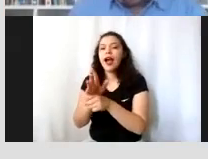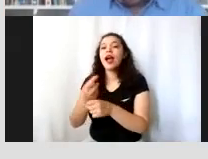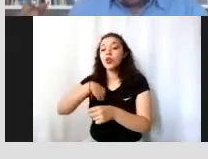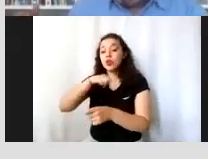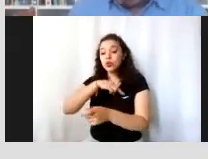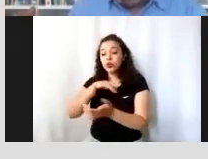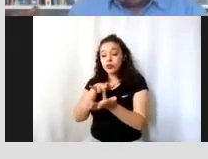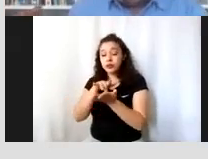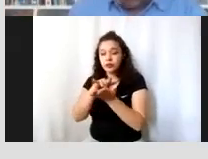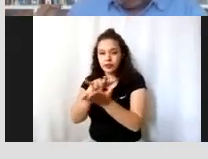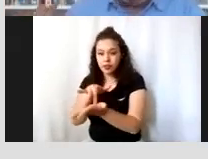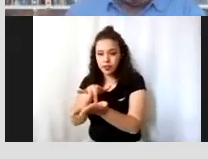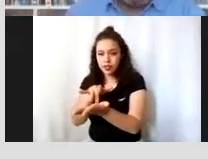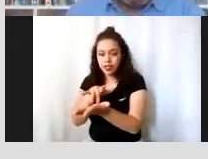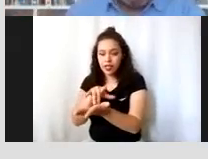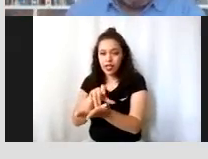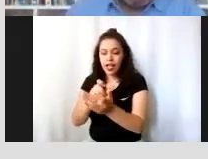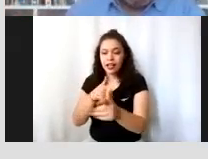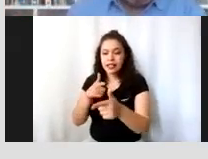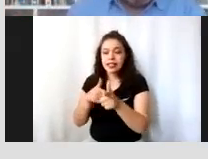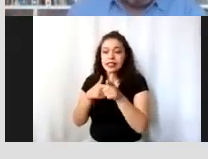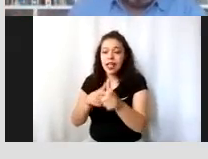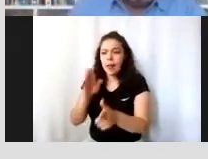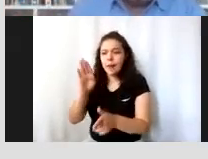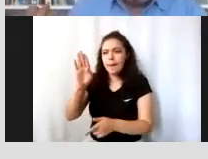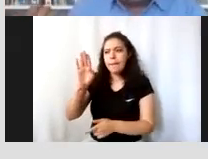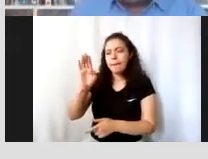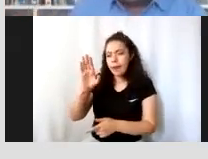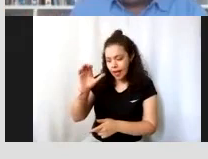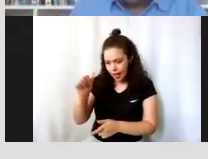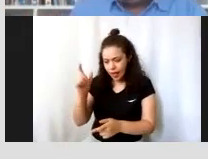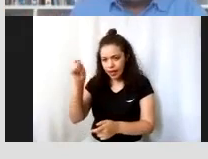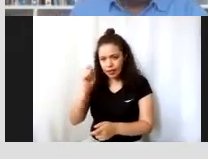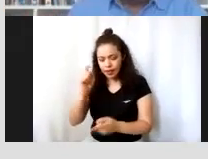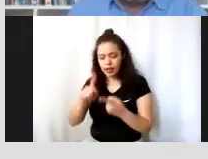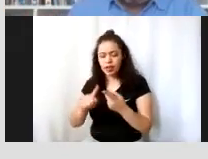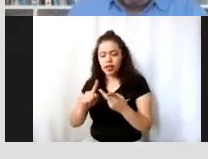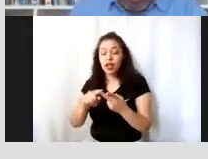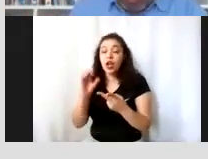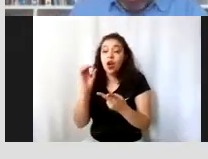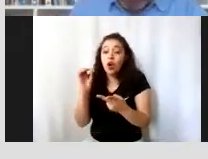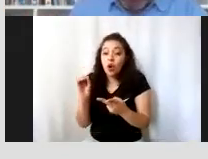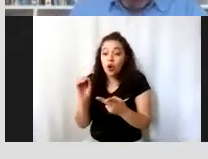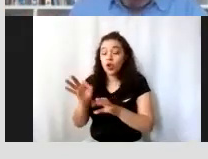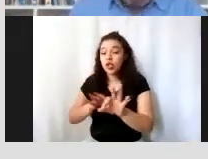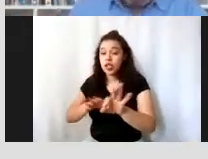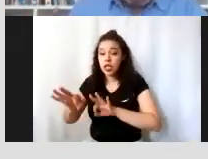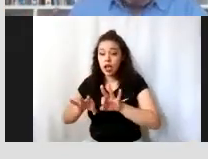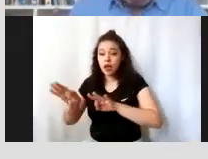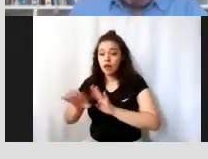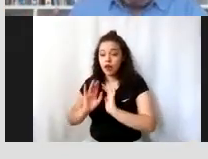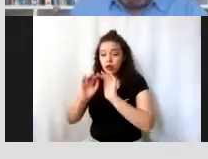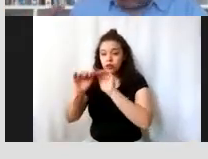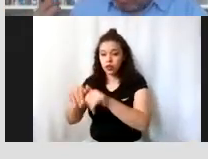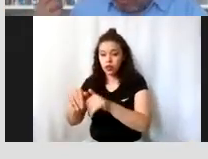apoyarlos en la consecución de becas o en la consecución de trabajos